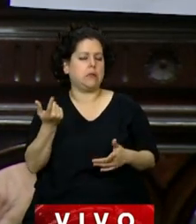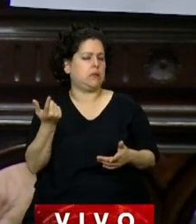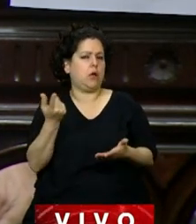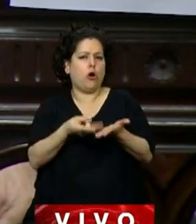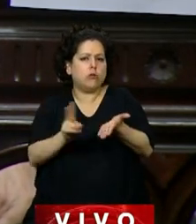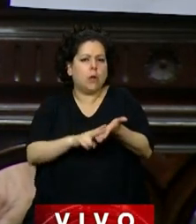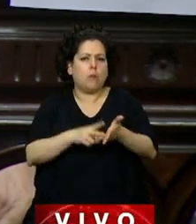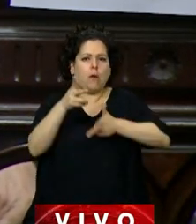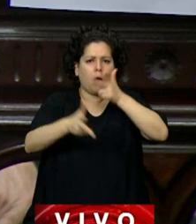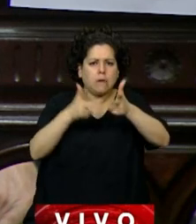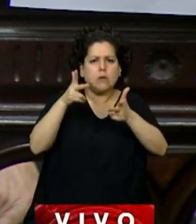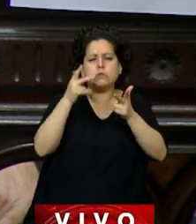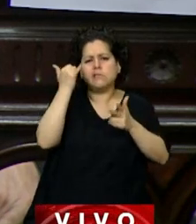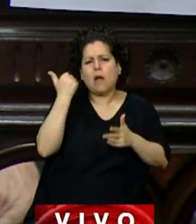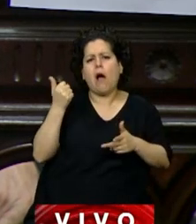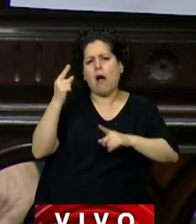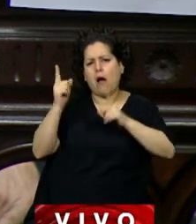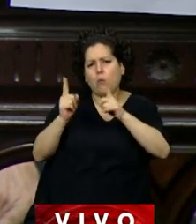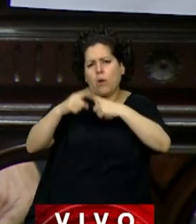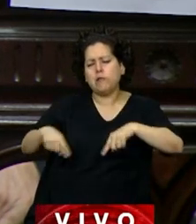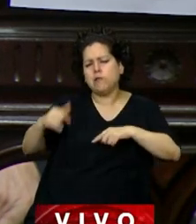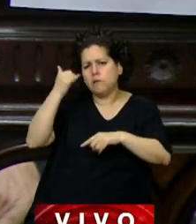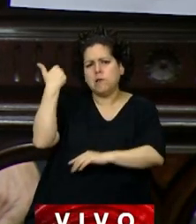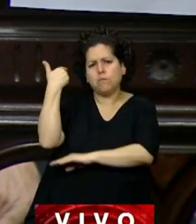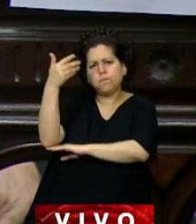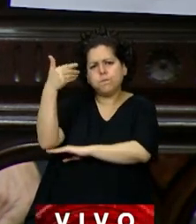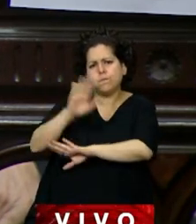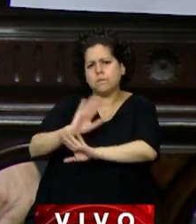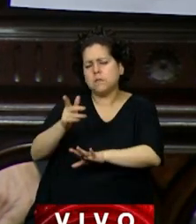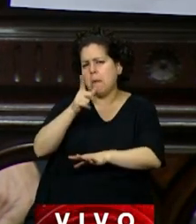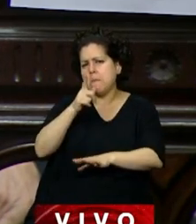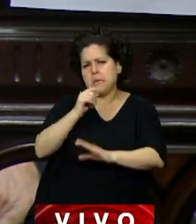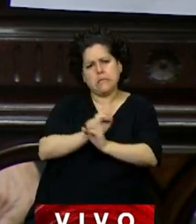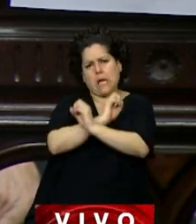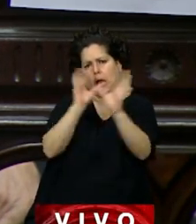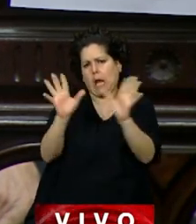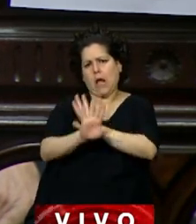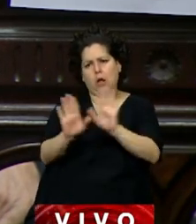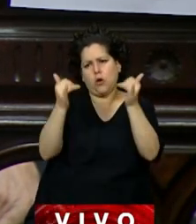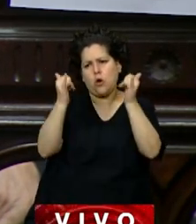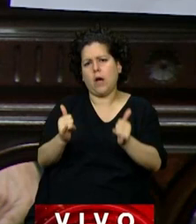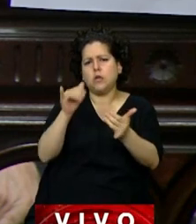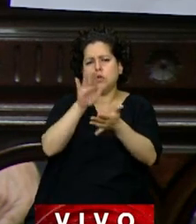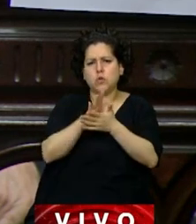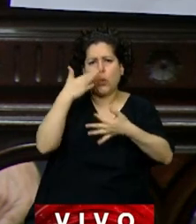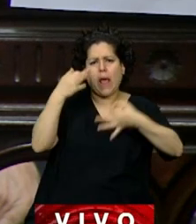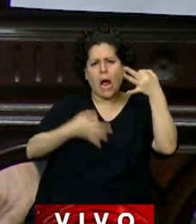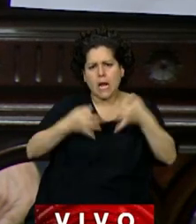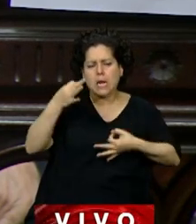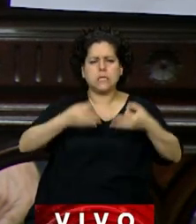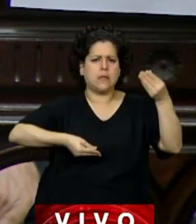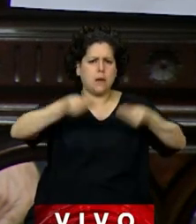volver a referenciar a cuestiones que ya se tocaron y que me parece han quedado claro con respecto al análisis del